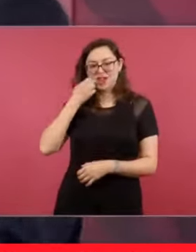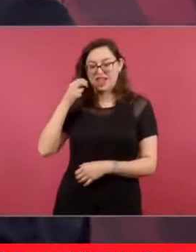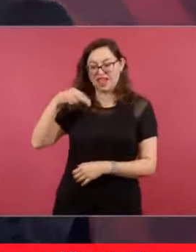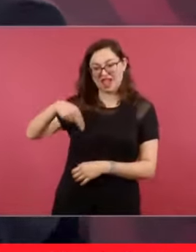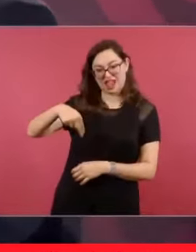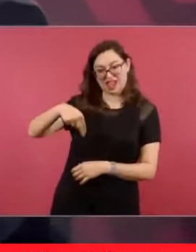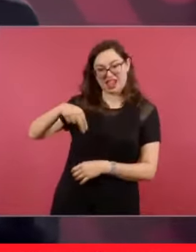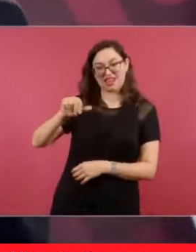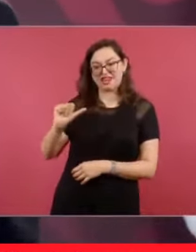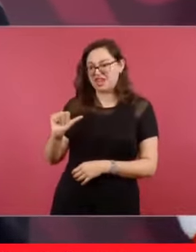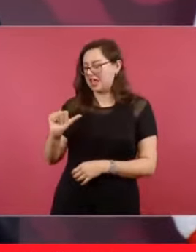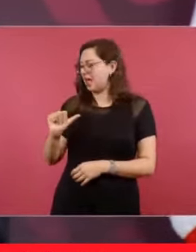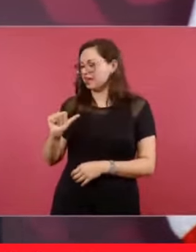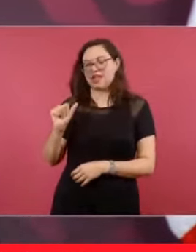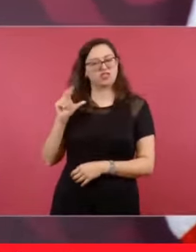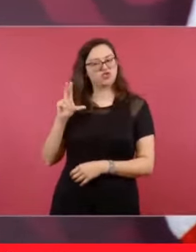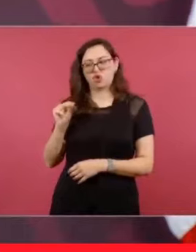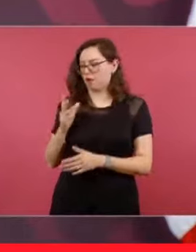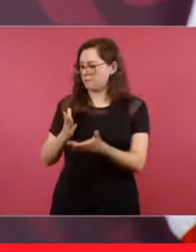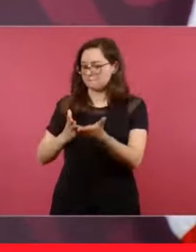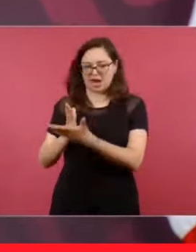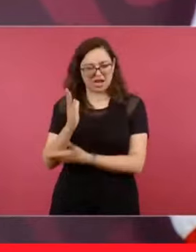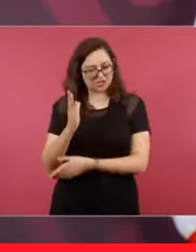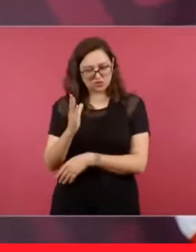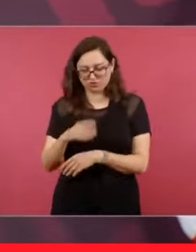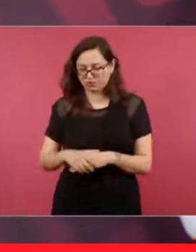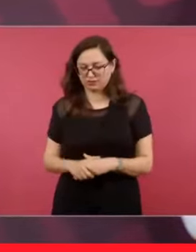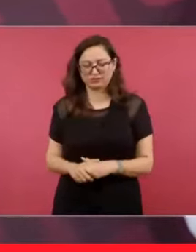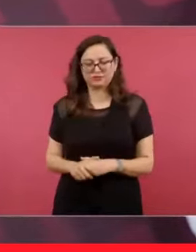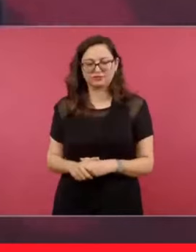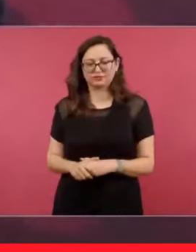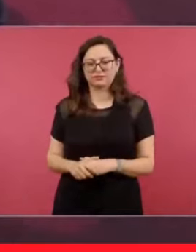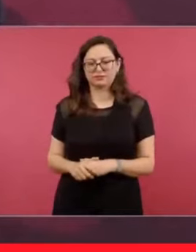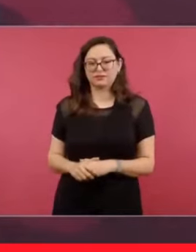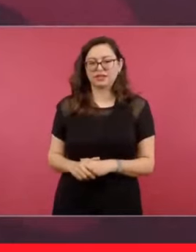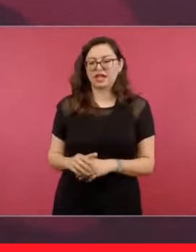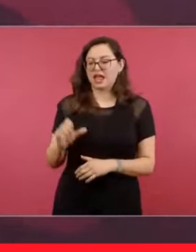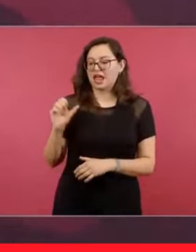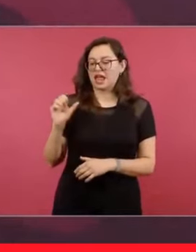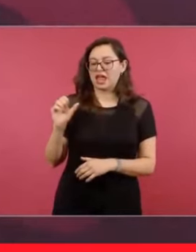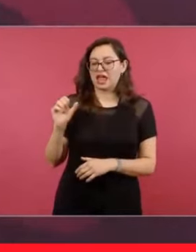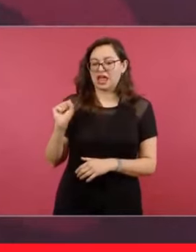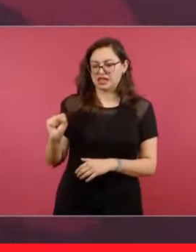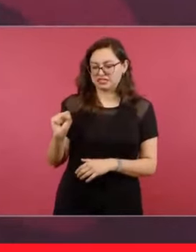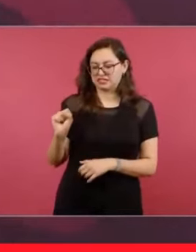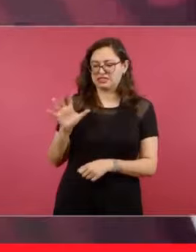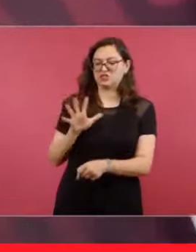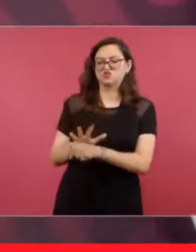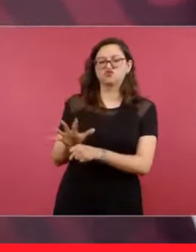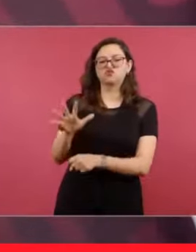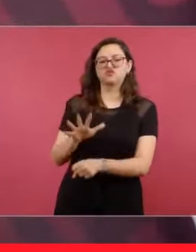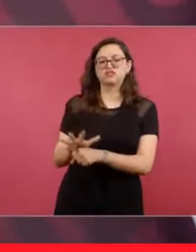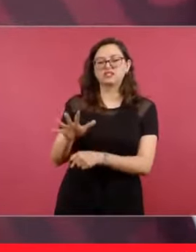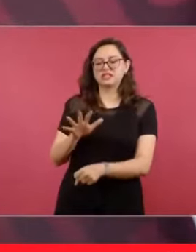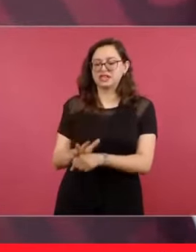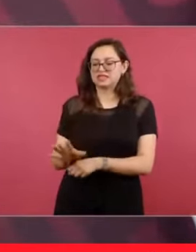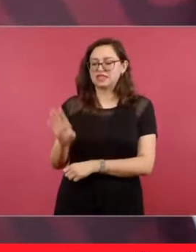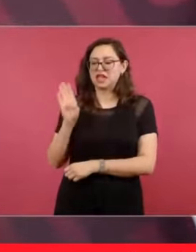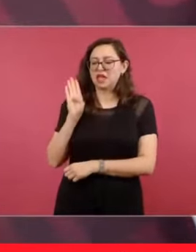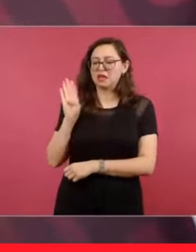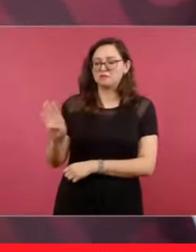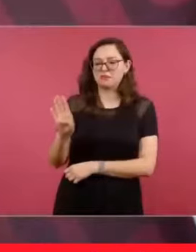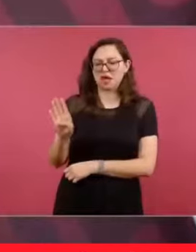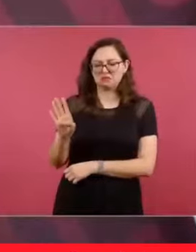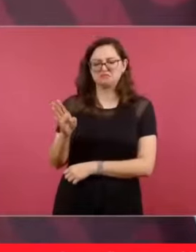na no acreditada s suficiente B buena y